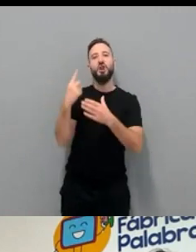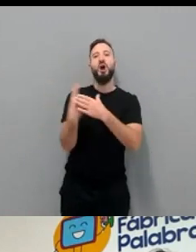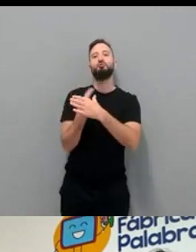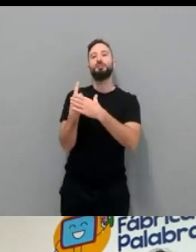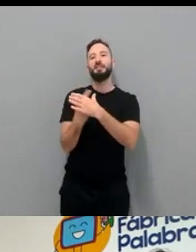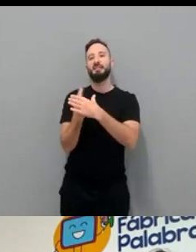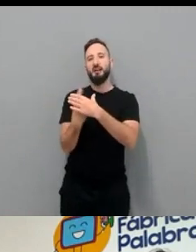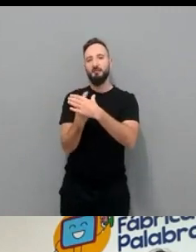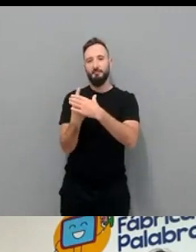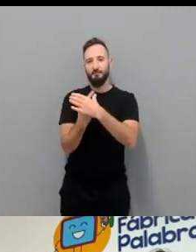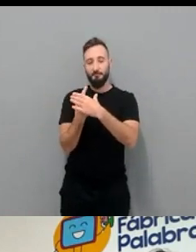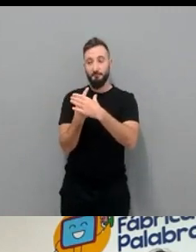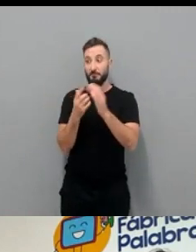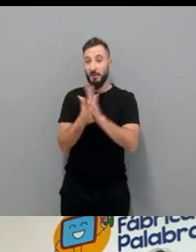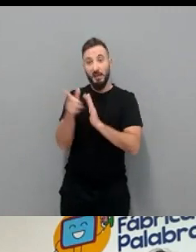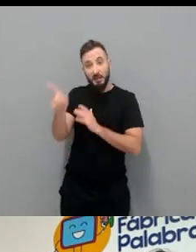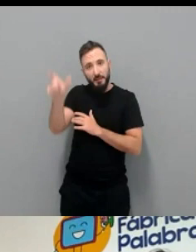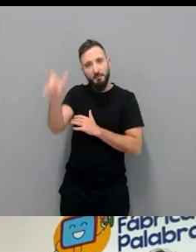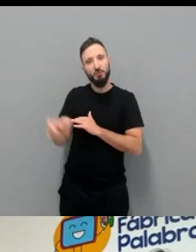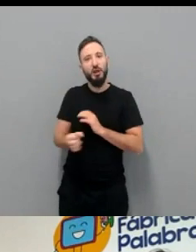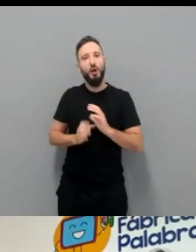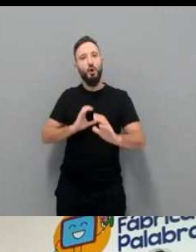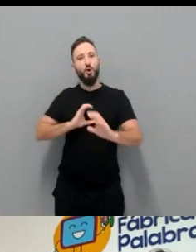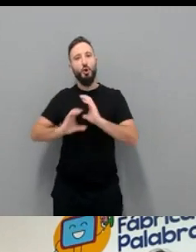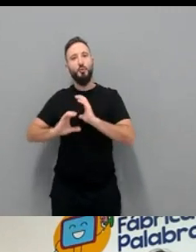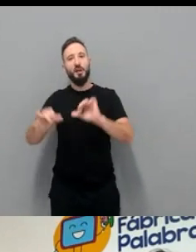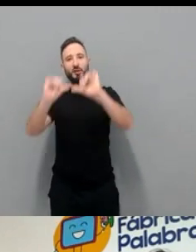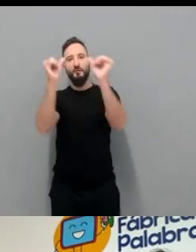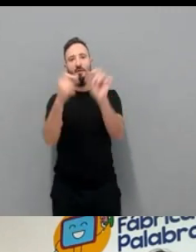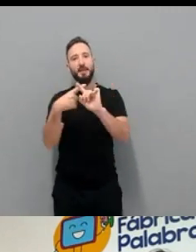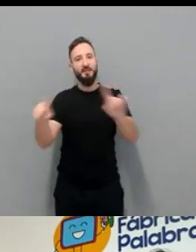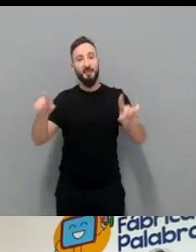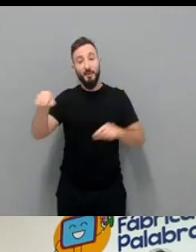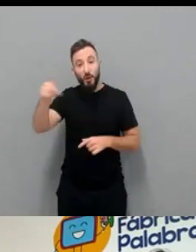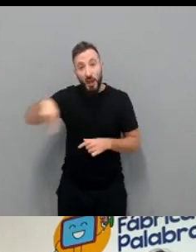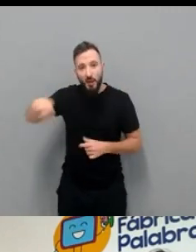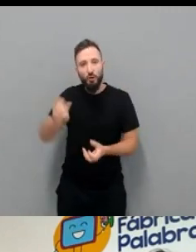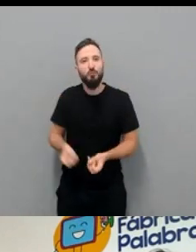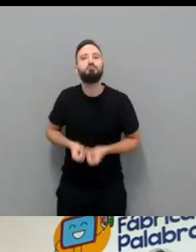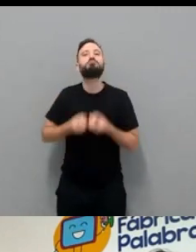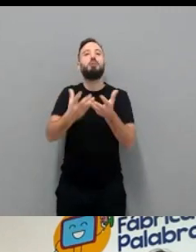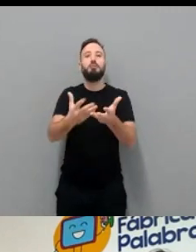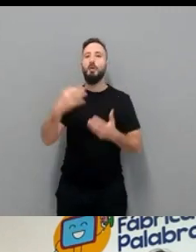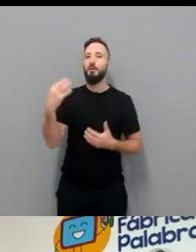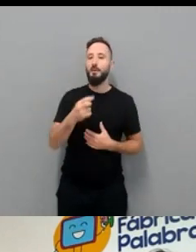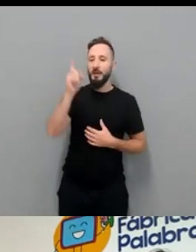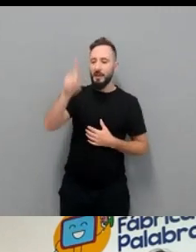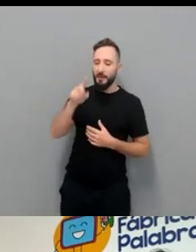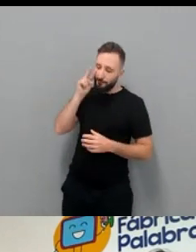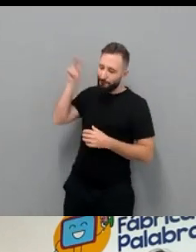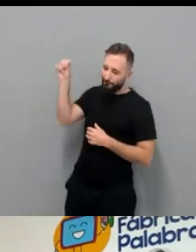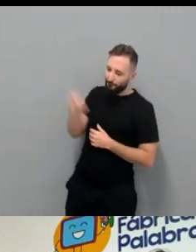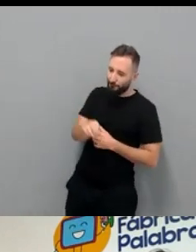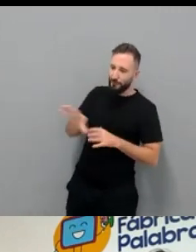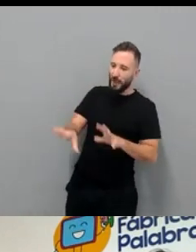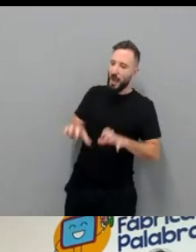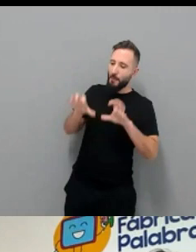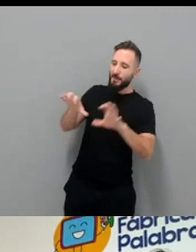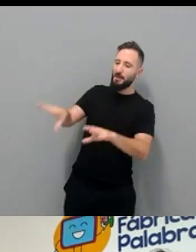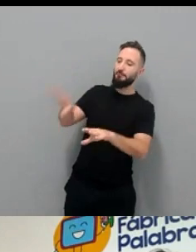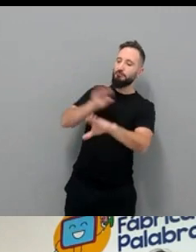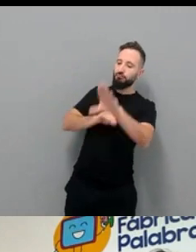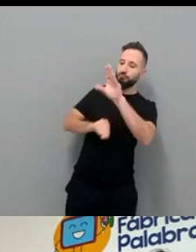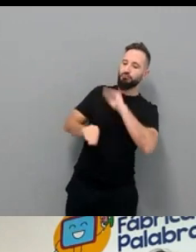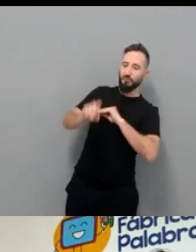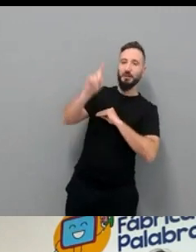autista. Es que también se comunican de una forma diferente, pero se comunican y también hay que aprender a leer esa comunicación. Entonces, pues